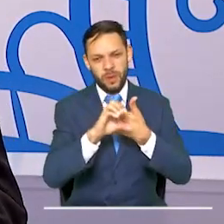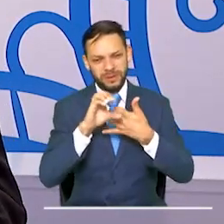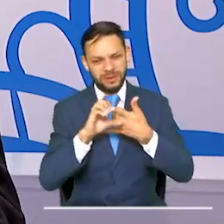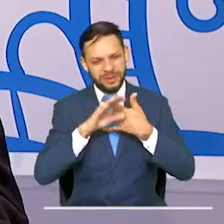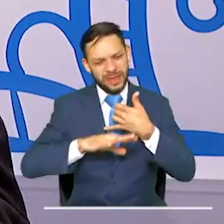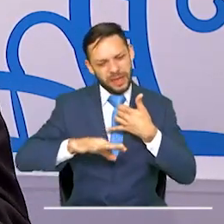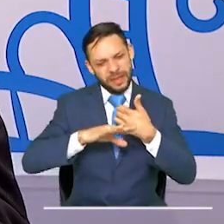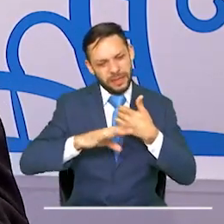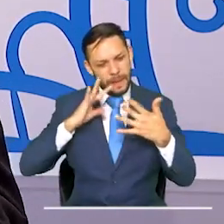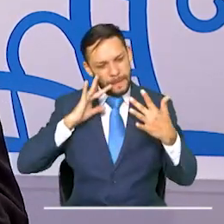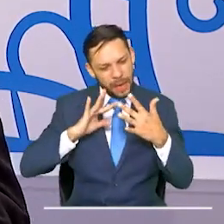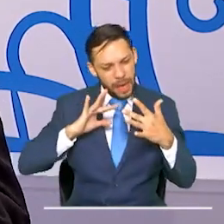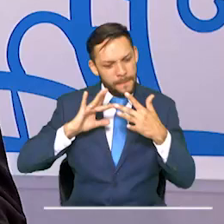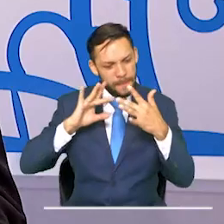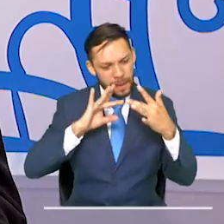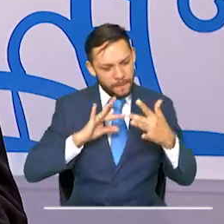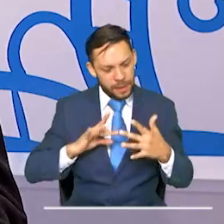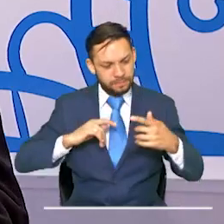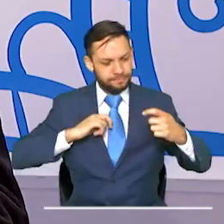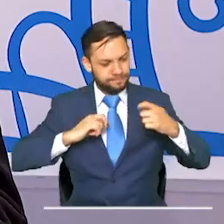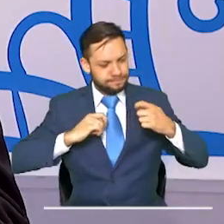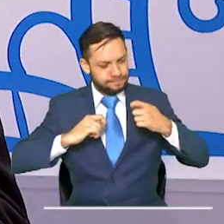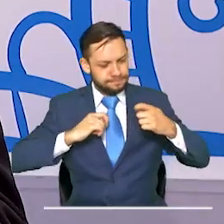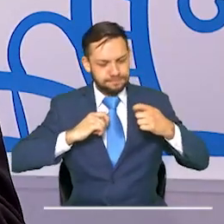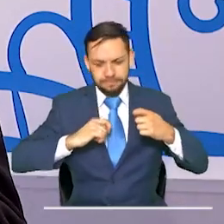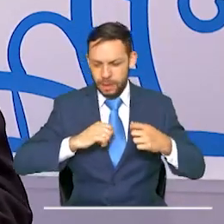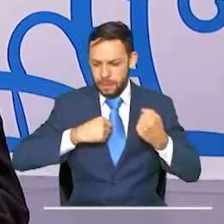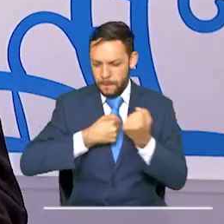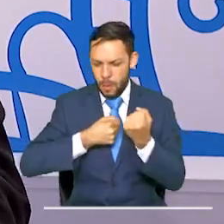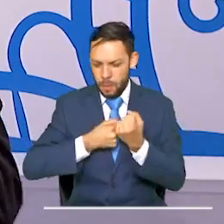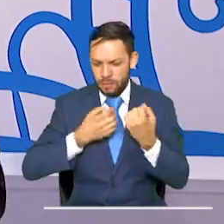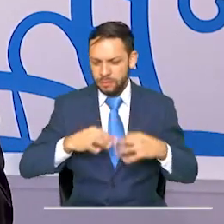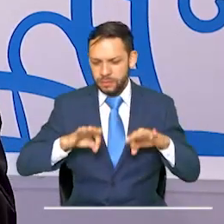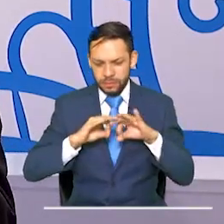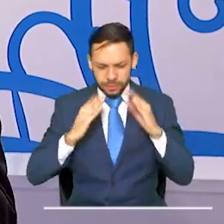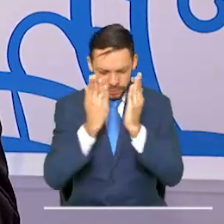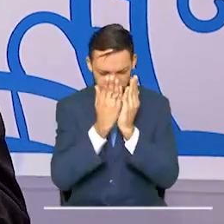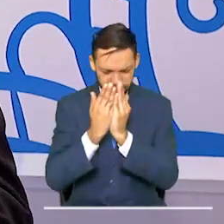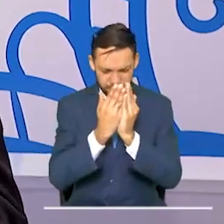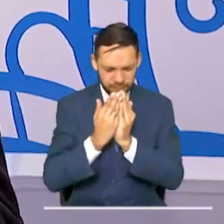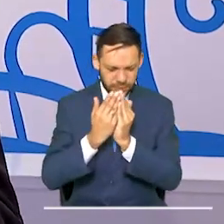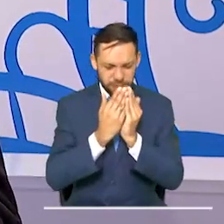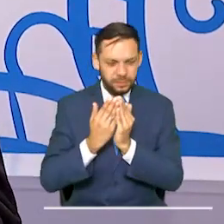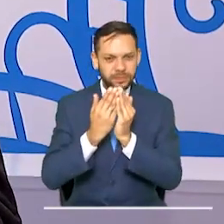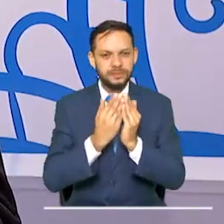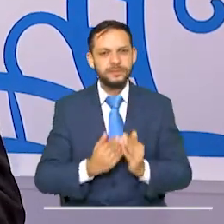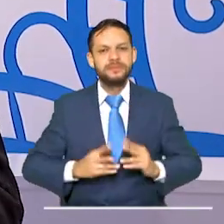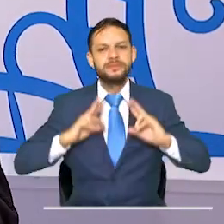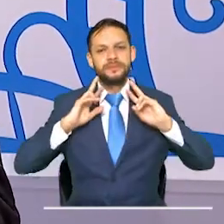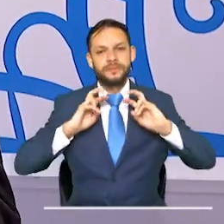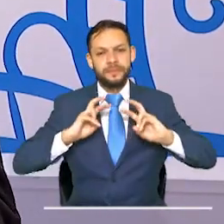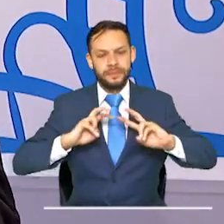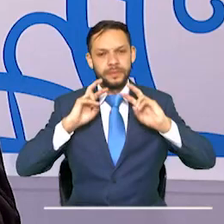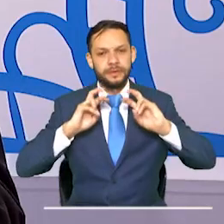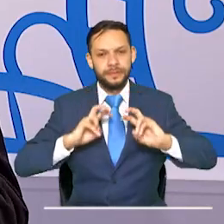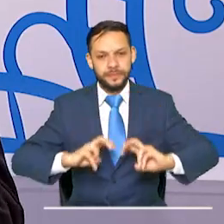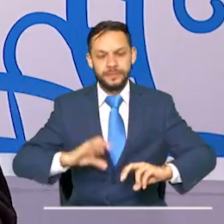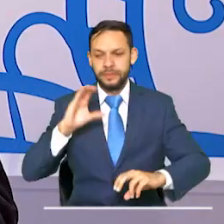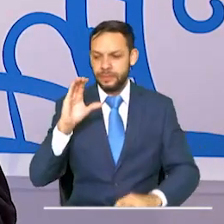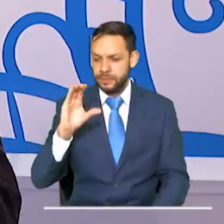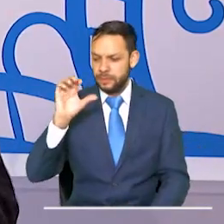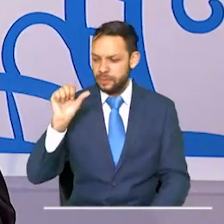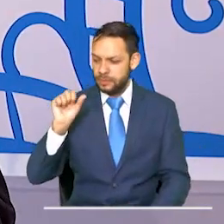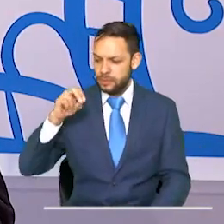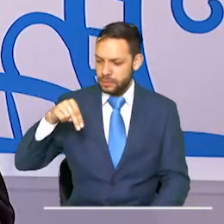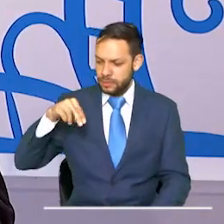e instituciones privadas pues, le han aportado a los estudios en específico del cannabis. Y es muy